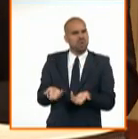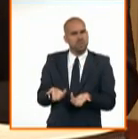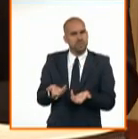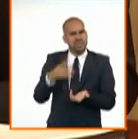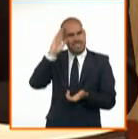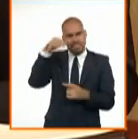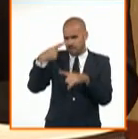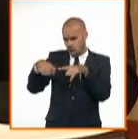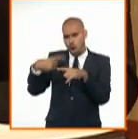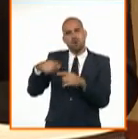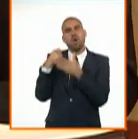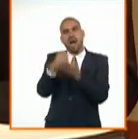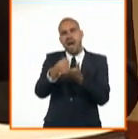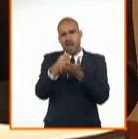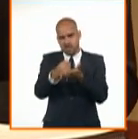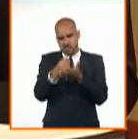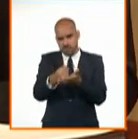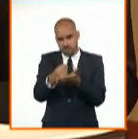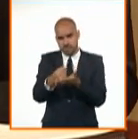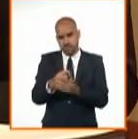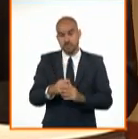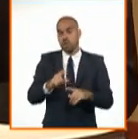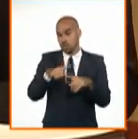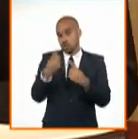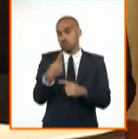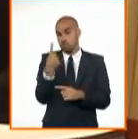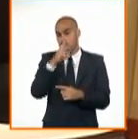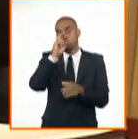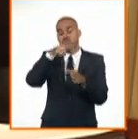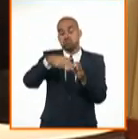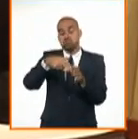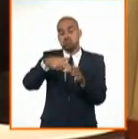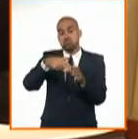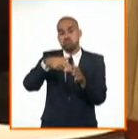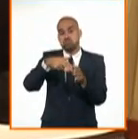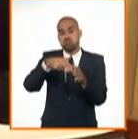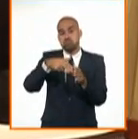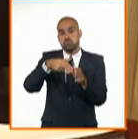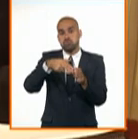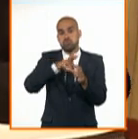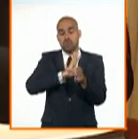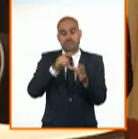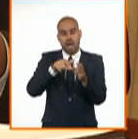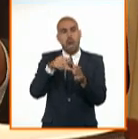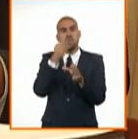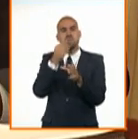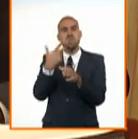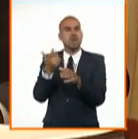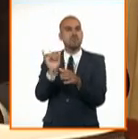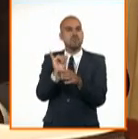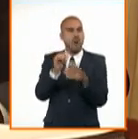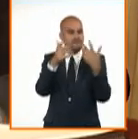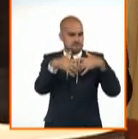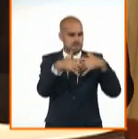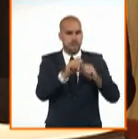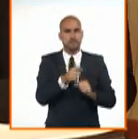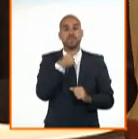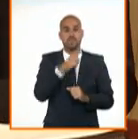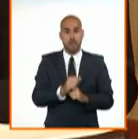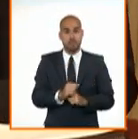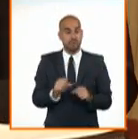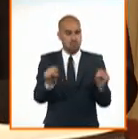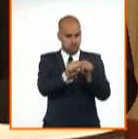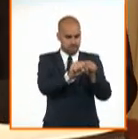generación distribuida pues nosotros tenemos el combustible para generar con las estaciones técnicas pero si salen estaciones técnicas de